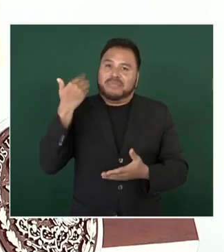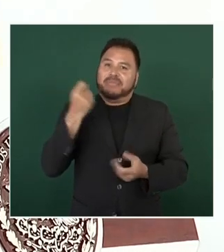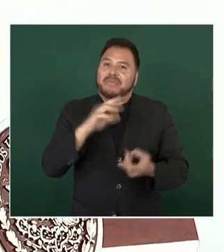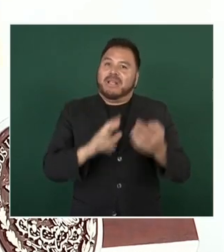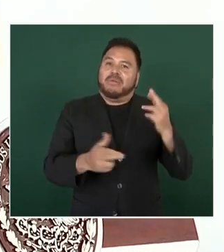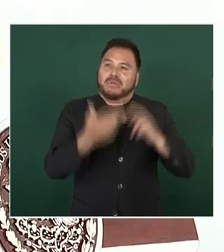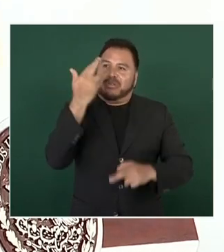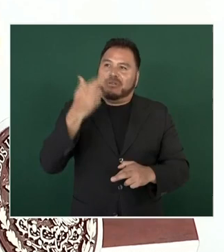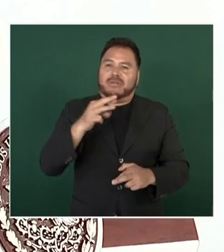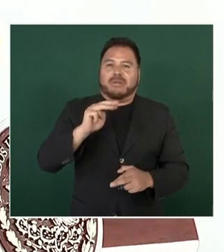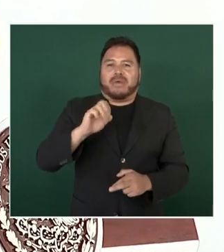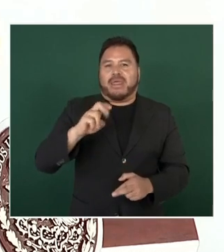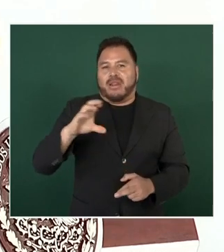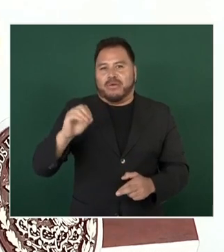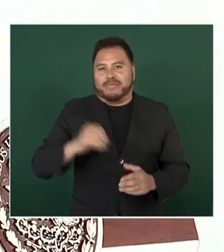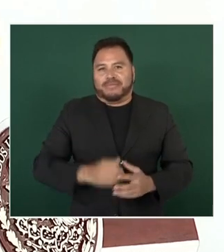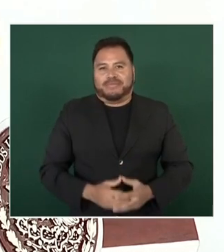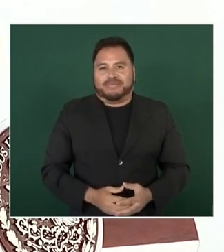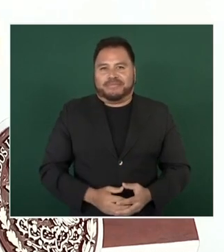maderista.